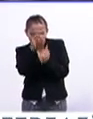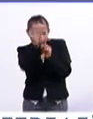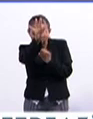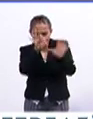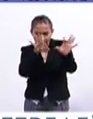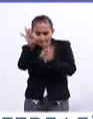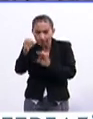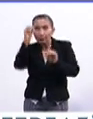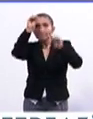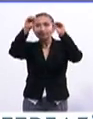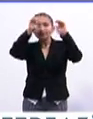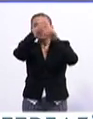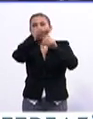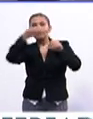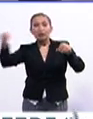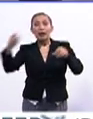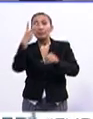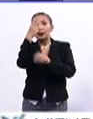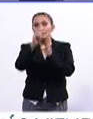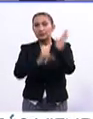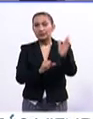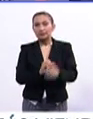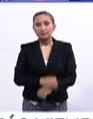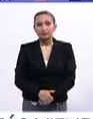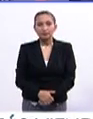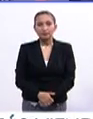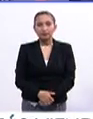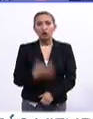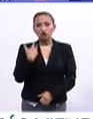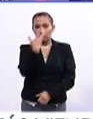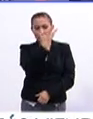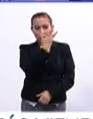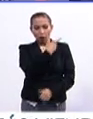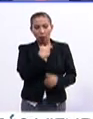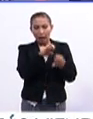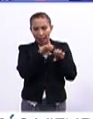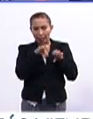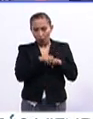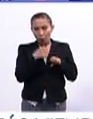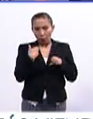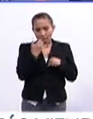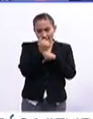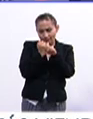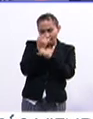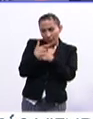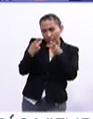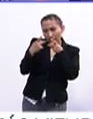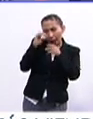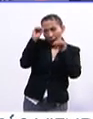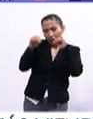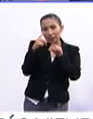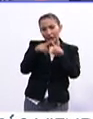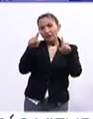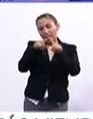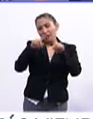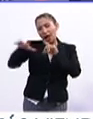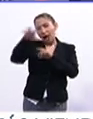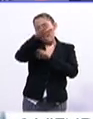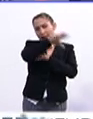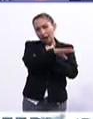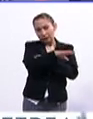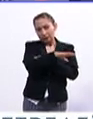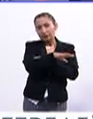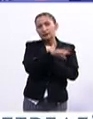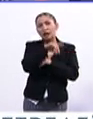finalmente realizar el montaje que llevó al menos 3 meses. Somos 5 el equipo curatorial. Somos de distintas disciplinas